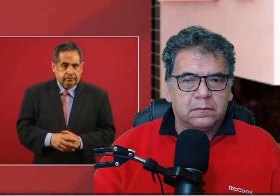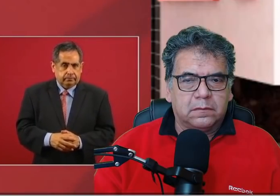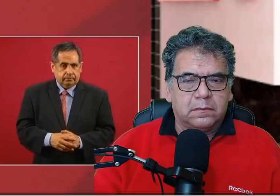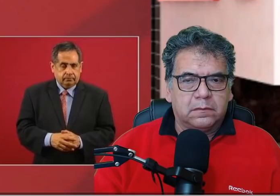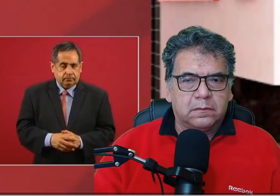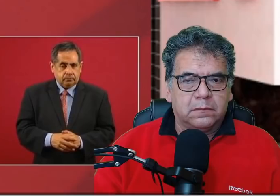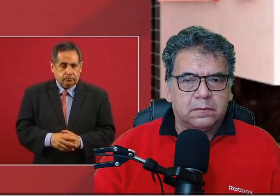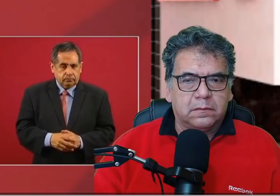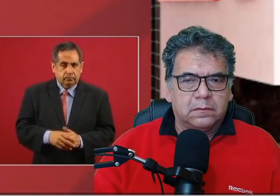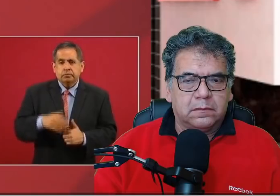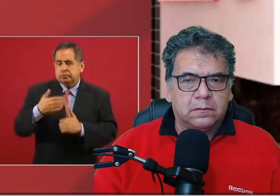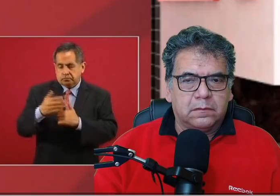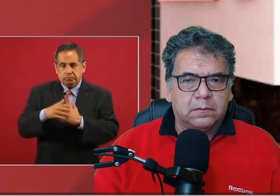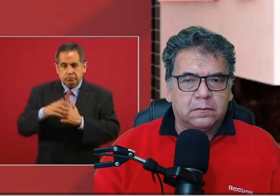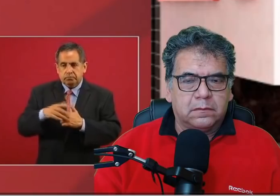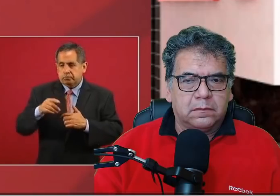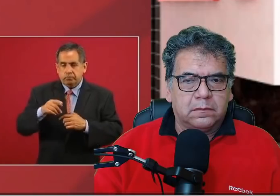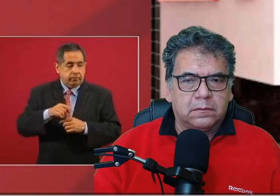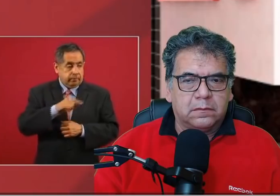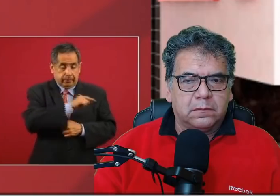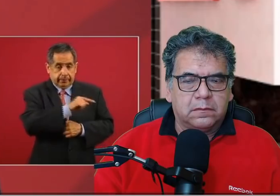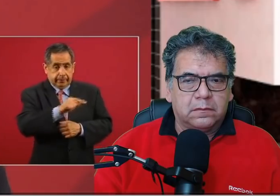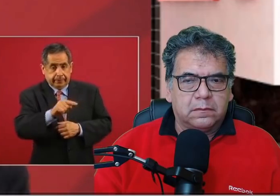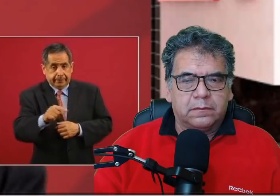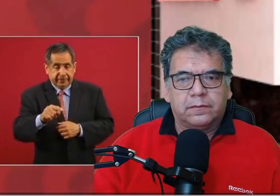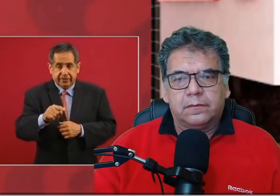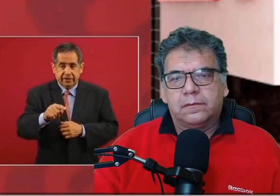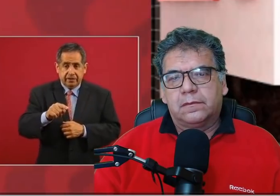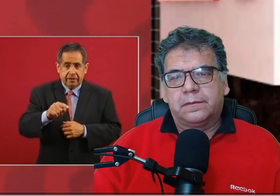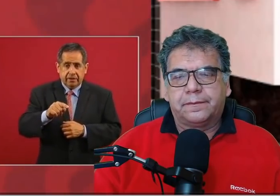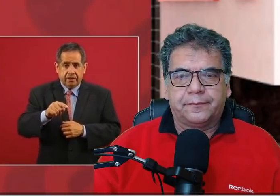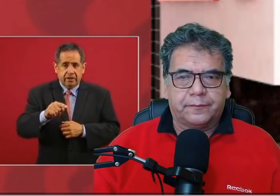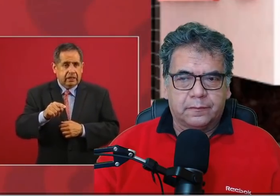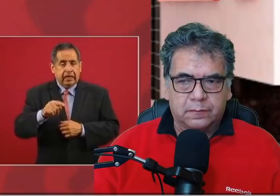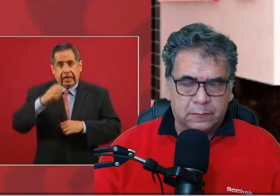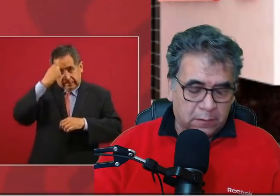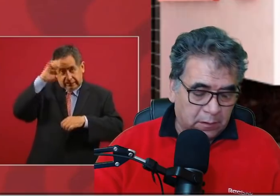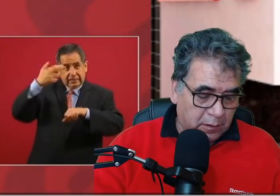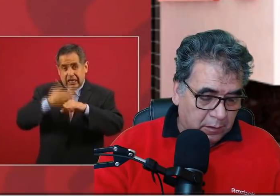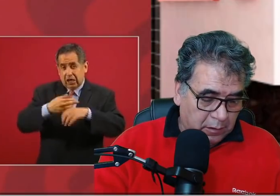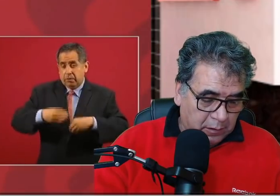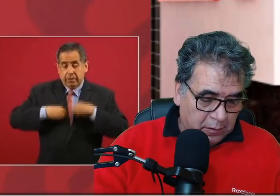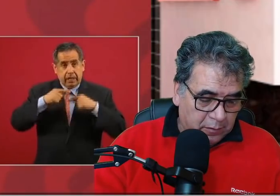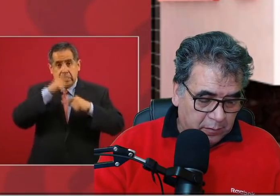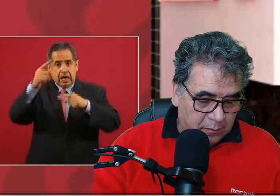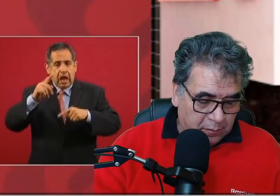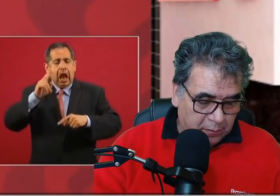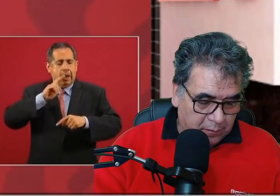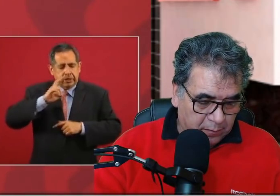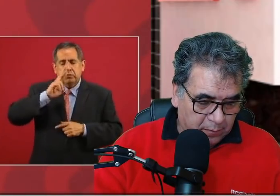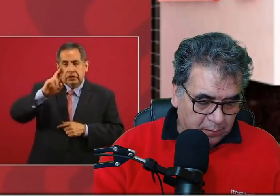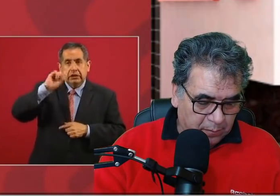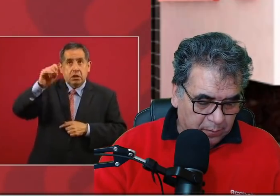se va a dar respuesta a los que viven, trabajan en el extranjero, si ellos pueden